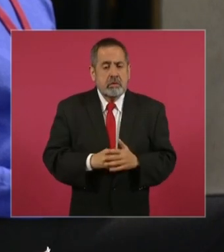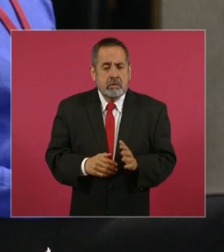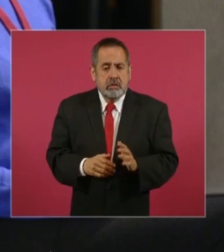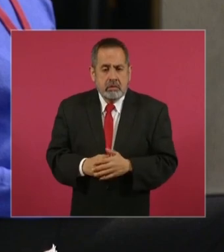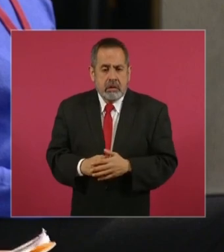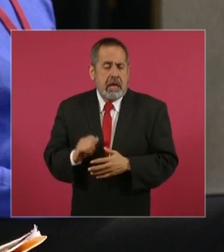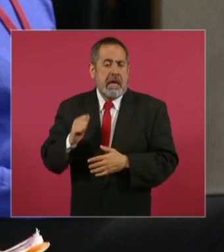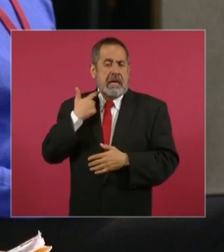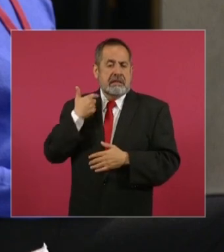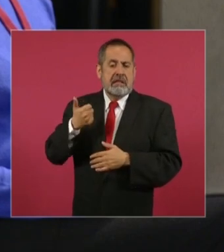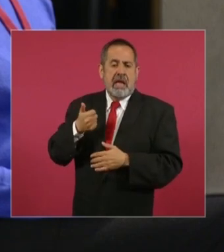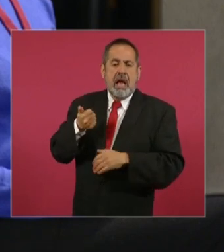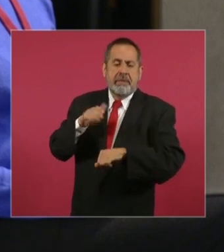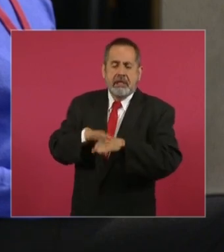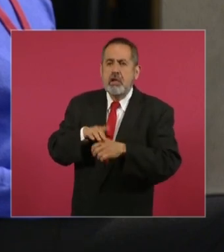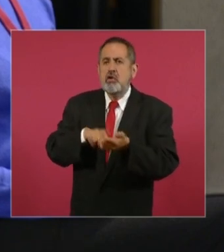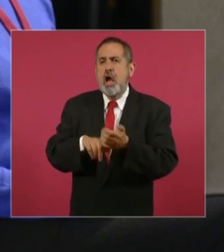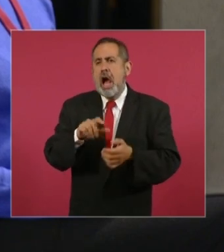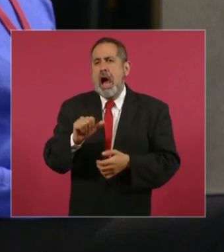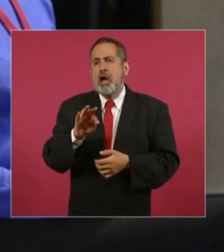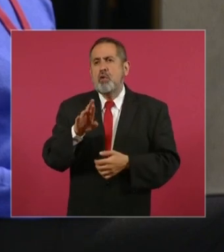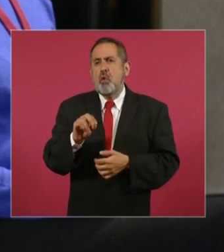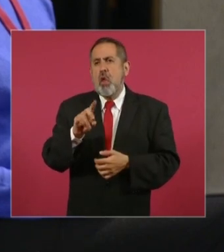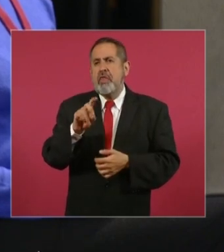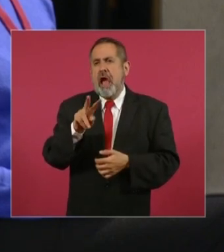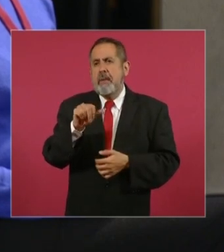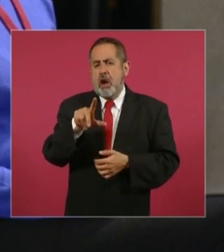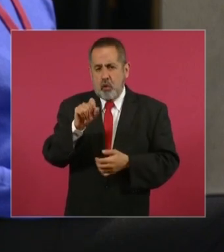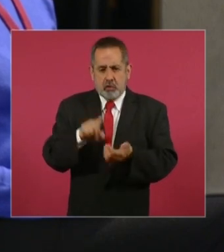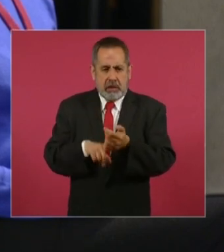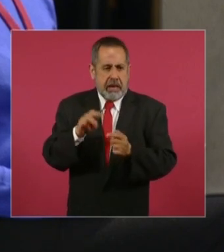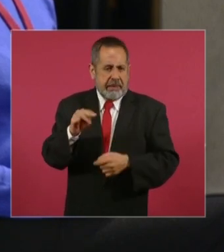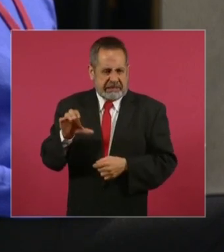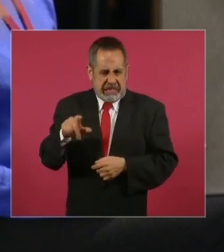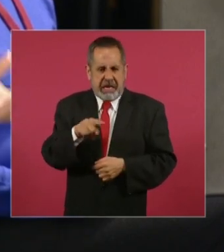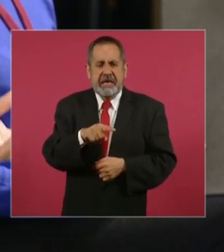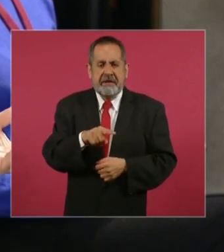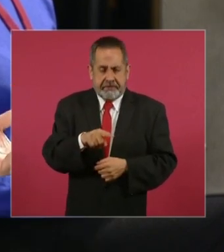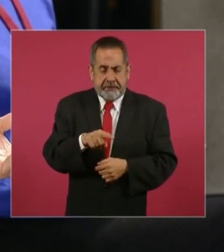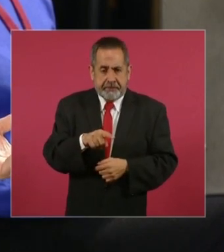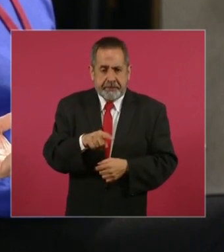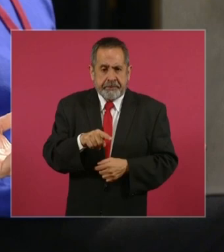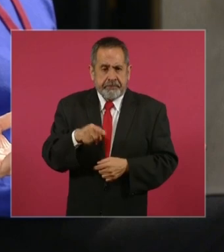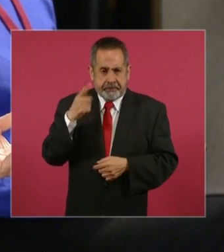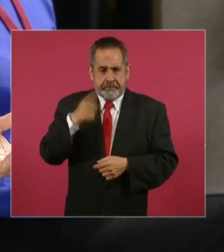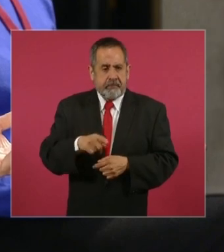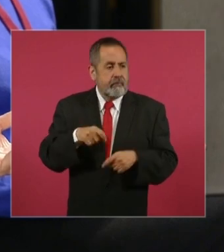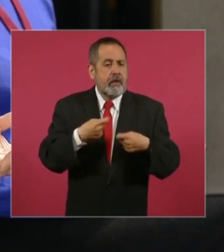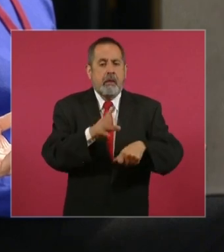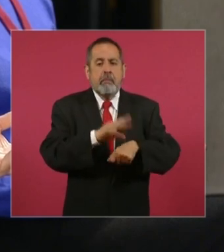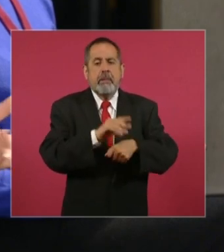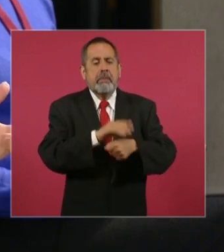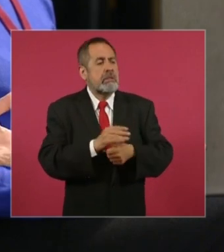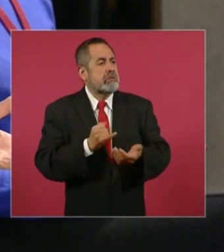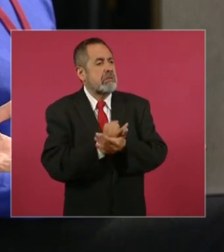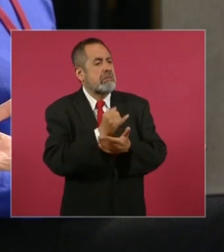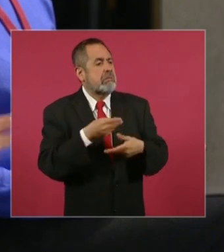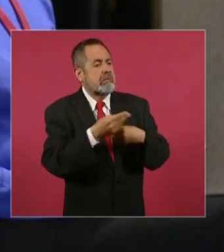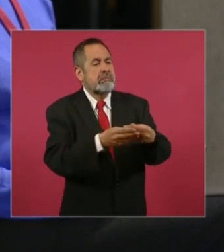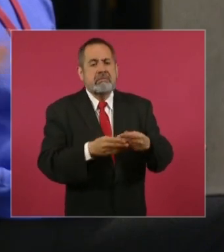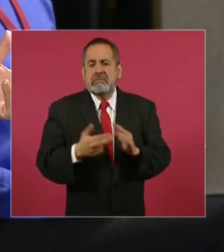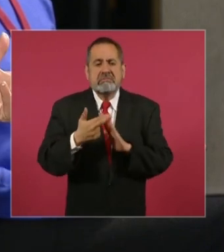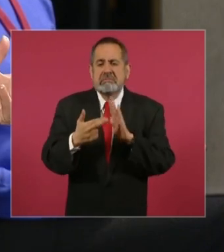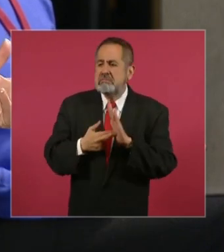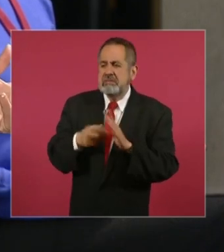anterior administración de Arturo Dávalos de Movimiento Ciudadano, que fue el que dio las licencias de construcción fuera de